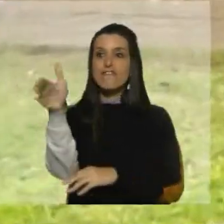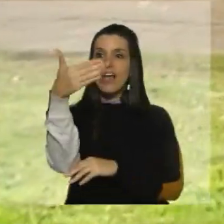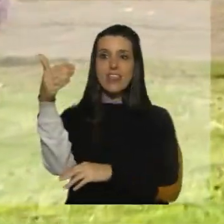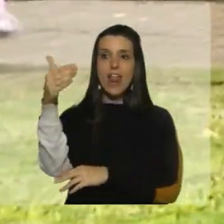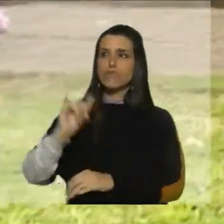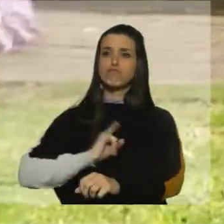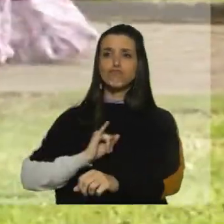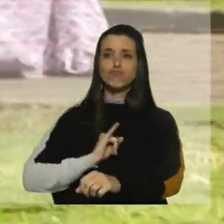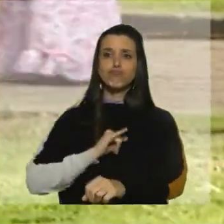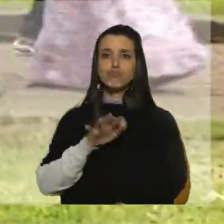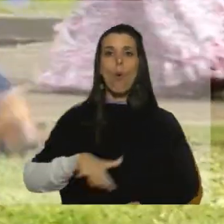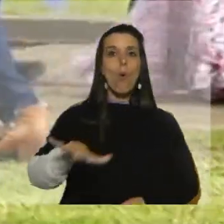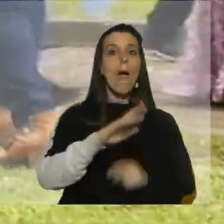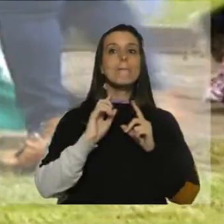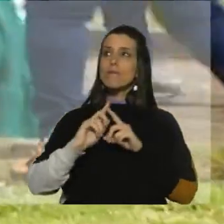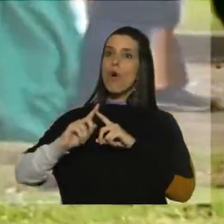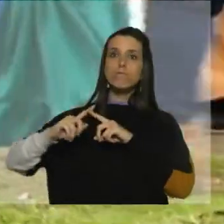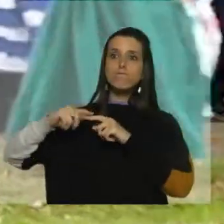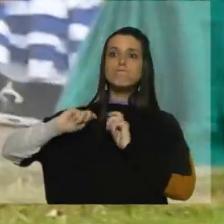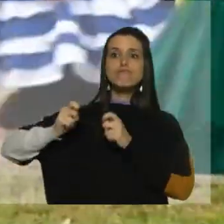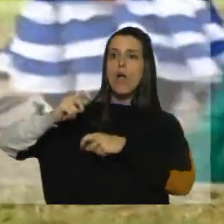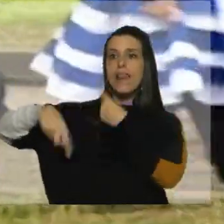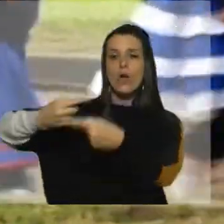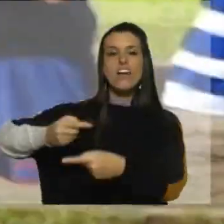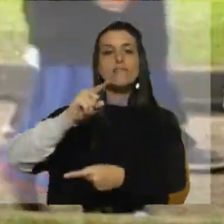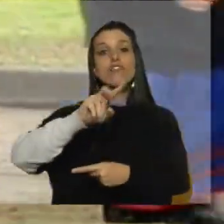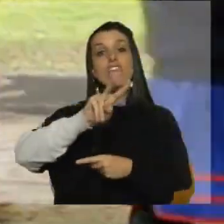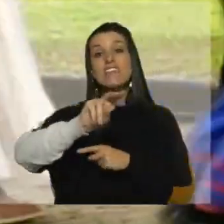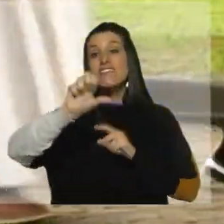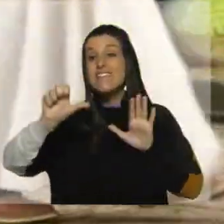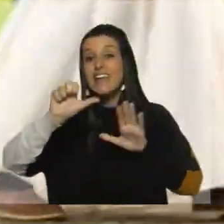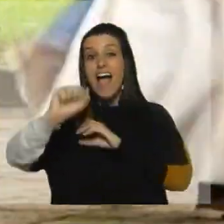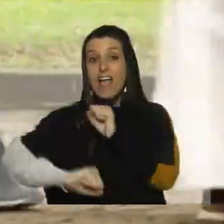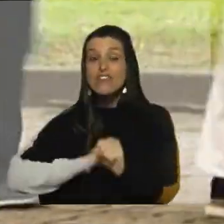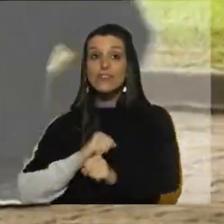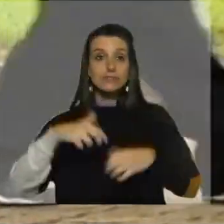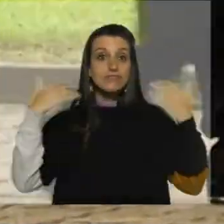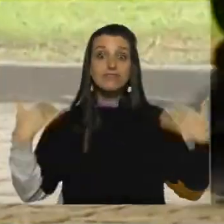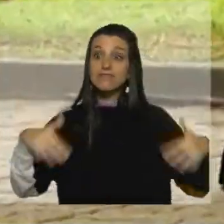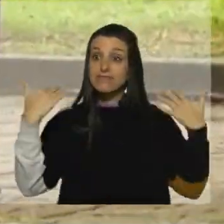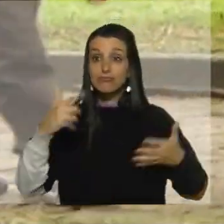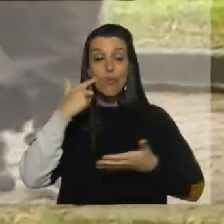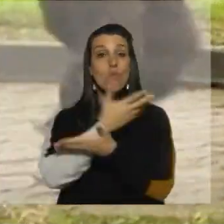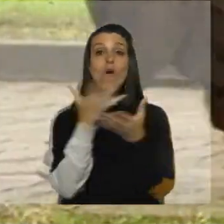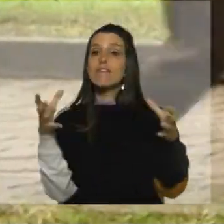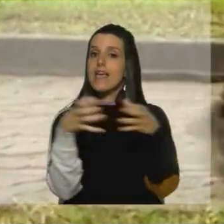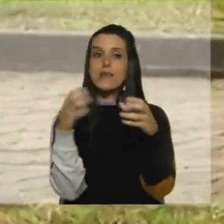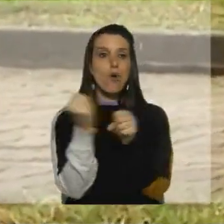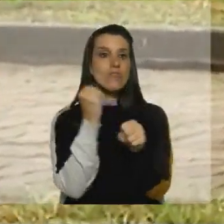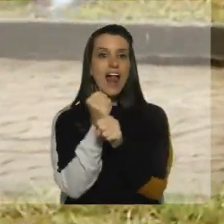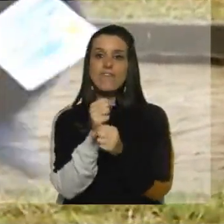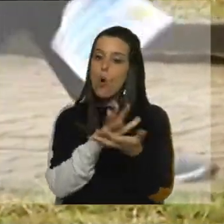seguimos transfiriendo ese legado. Y para nosotros estos 126 años son 126 años de esta muestra, de un trabajo en equipo, en una comunidad